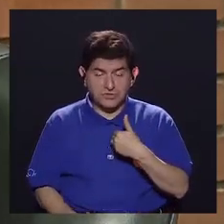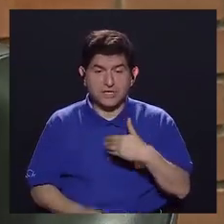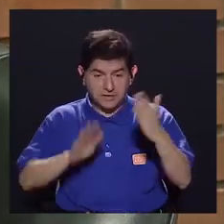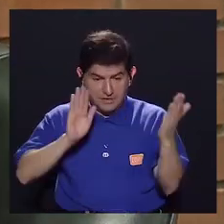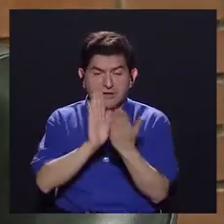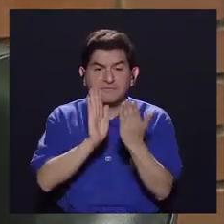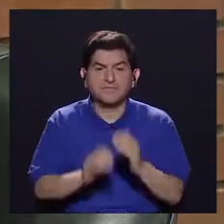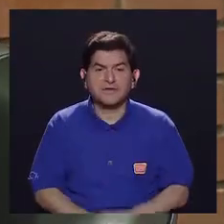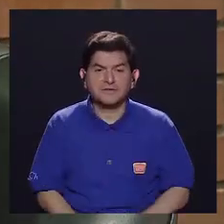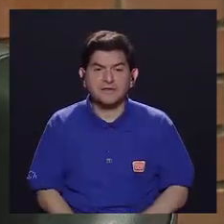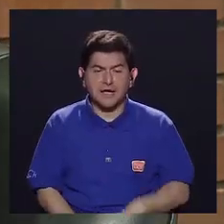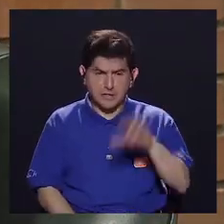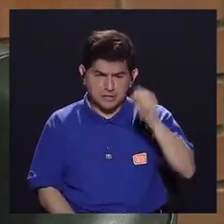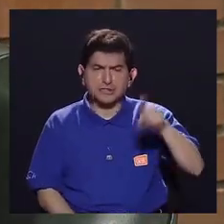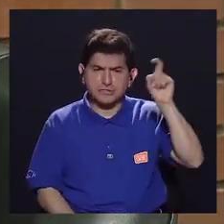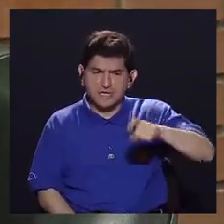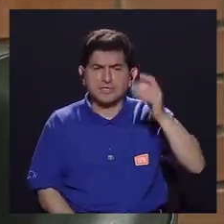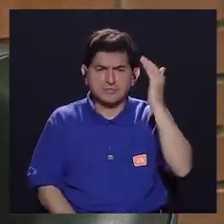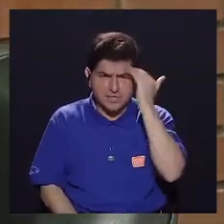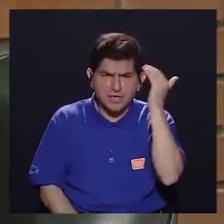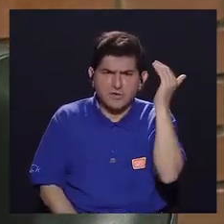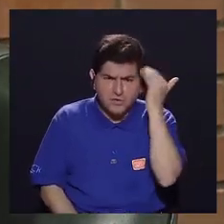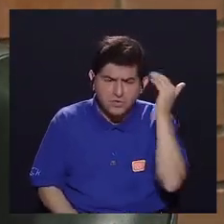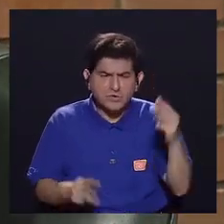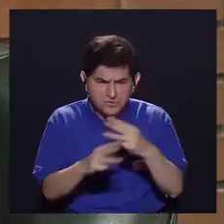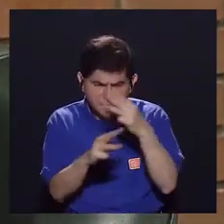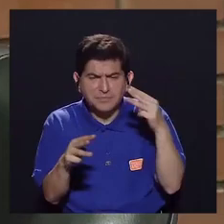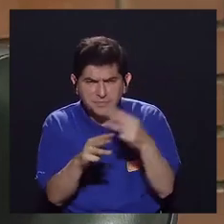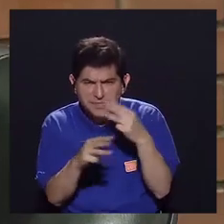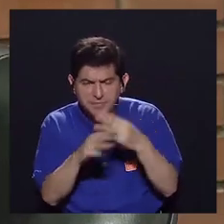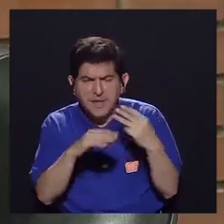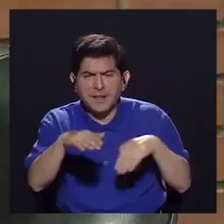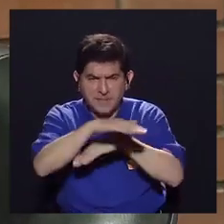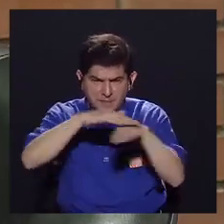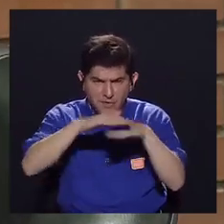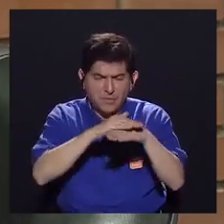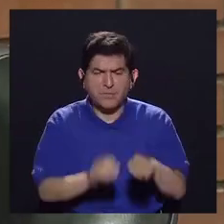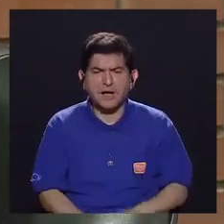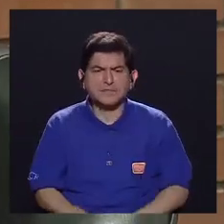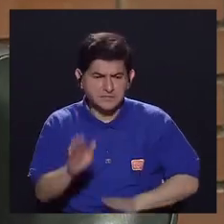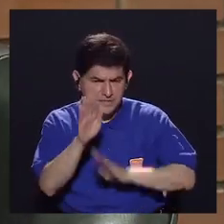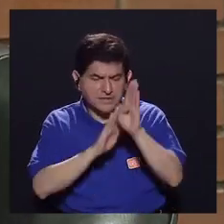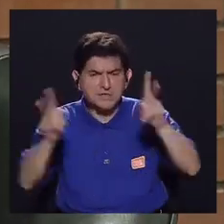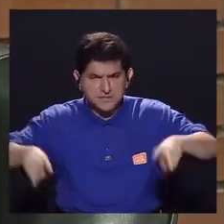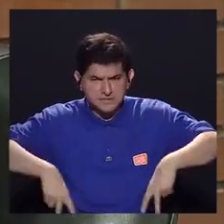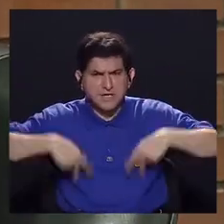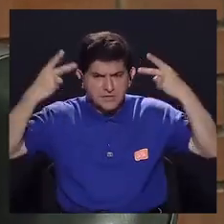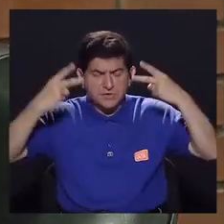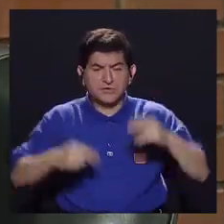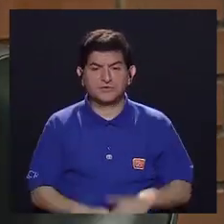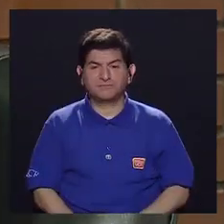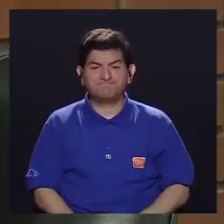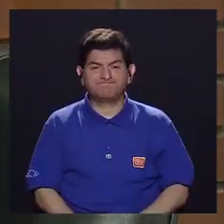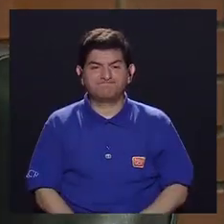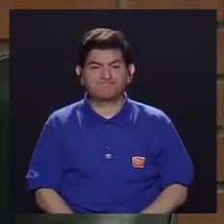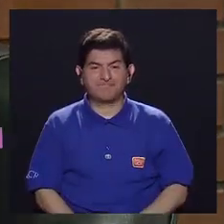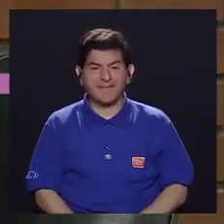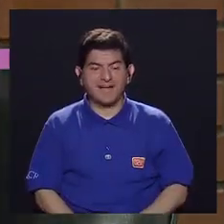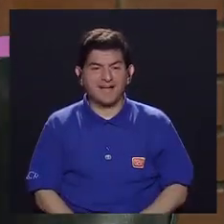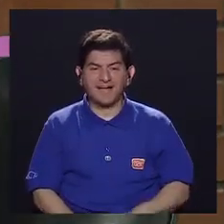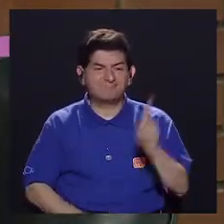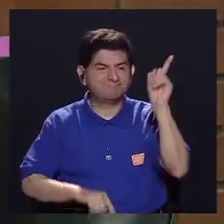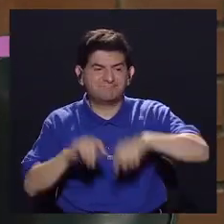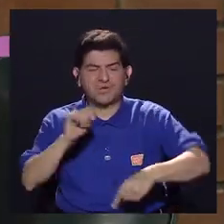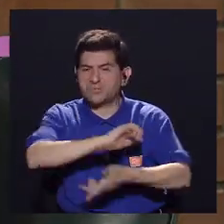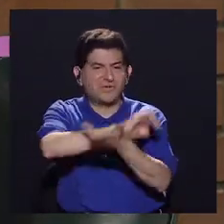competen a todos, que es fundamental que tengamos un bagaje de conocimientos matemáticos básicos para desenvolvernos en la vida,